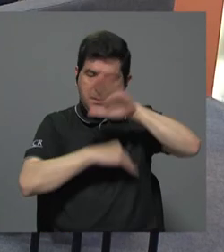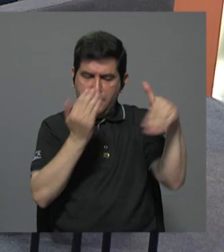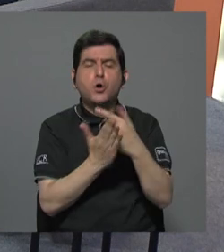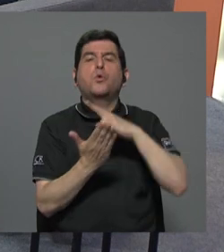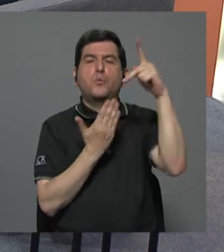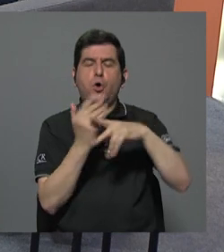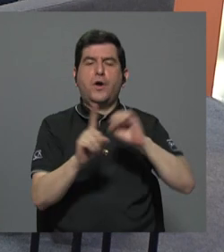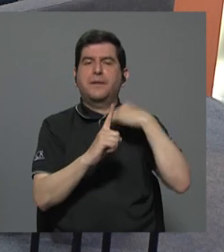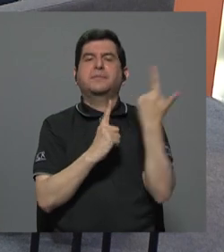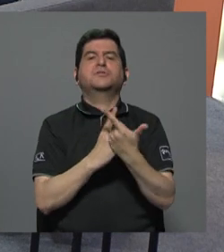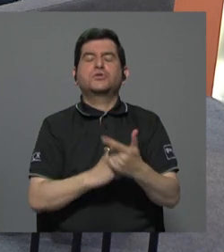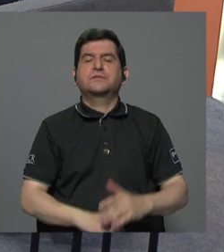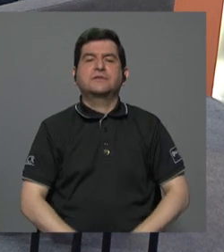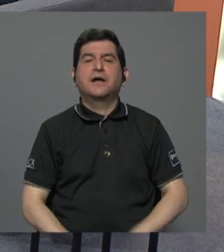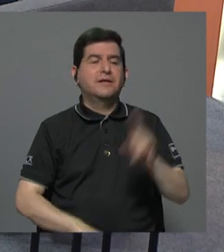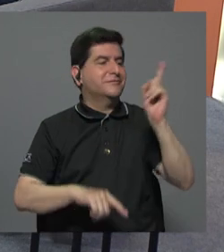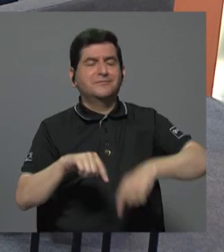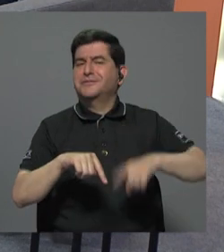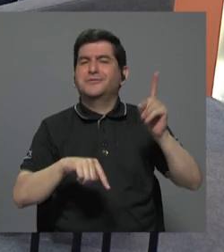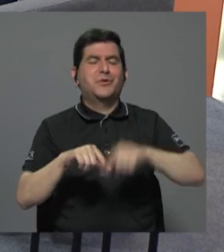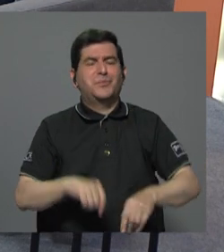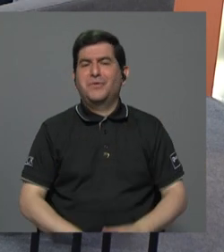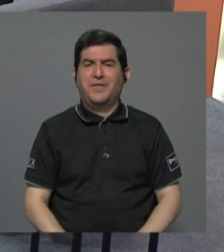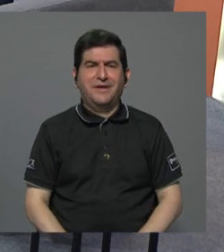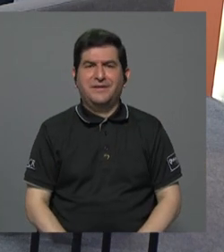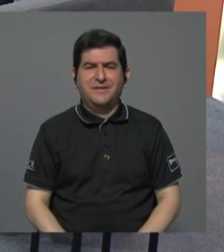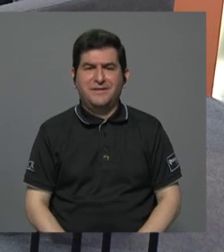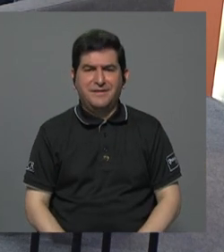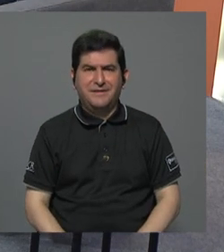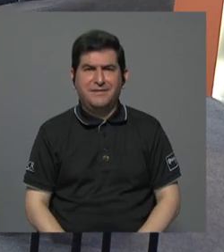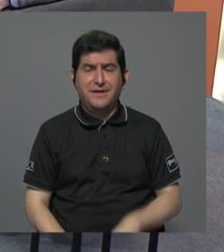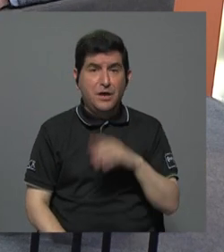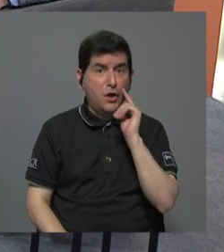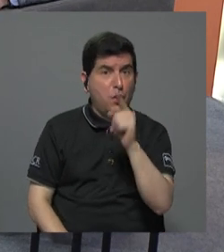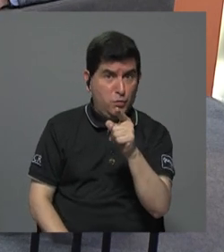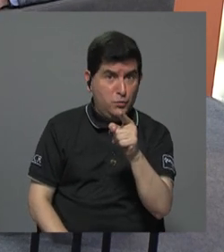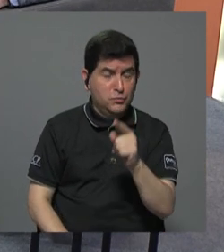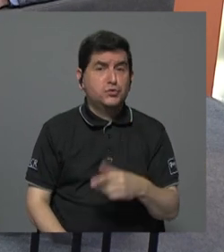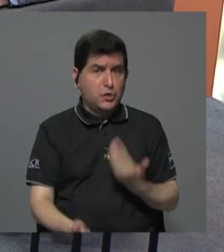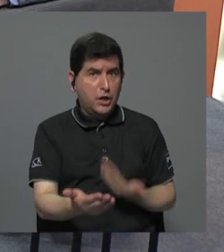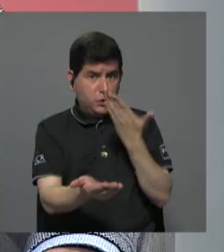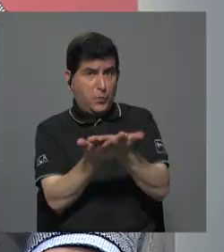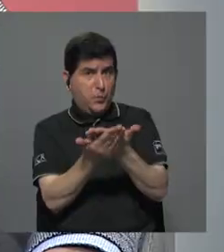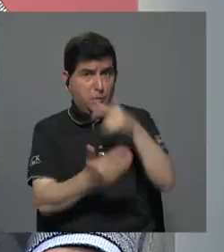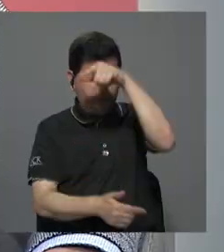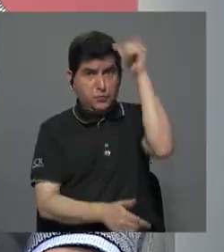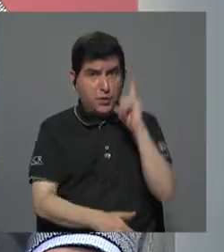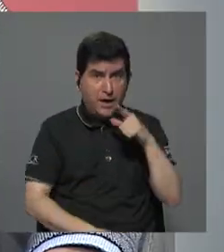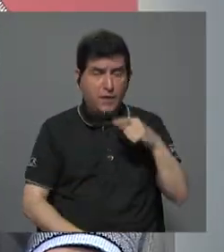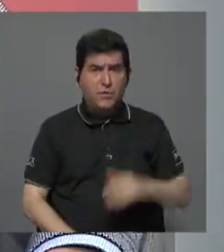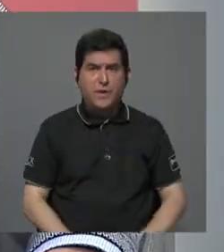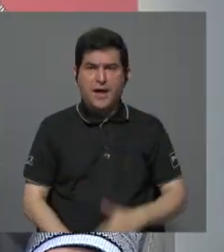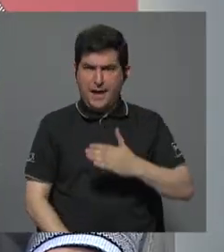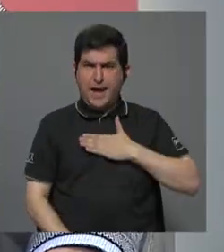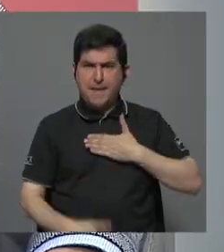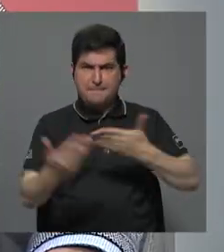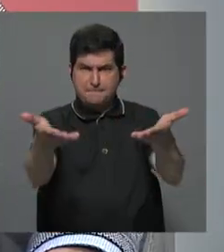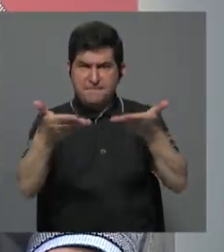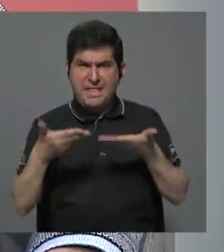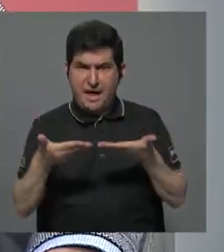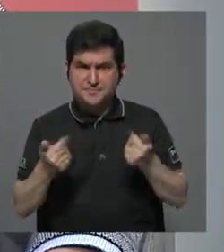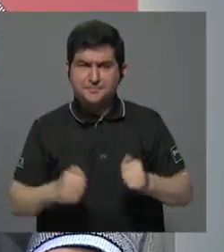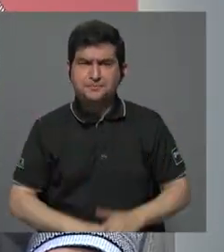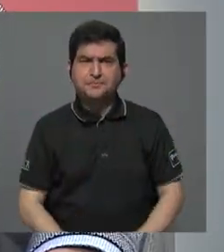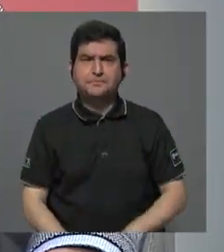los programas sociales porque no no podemos es decir cómo hacemos hablando usted usted lo usted lo planteo laura si a mí me dan